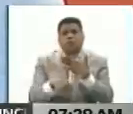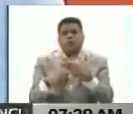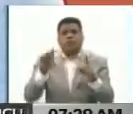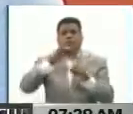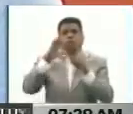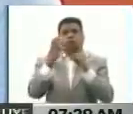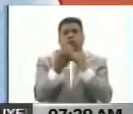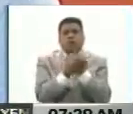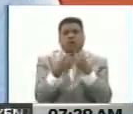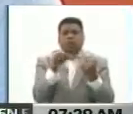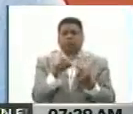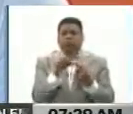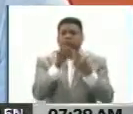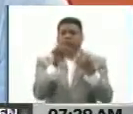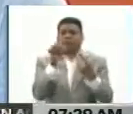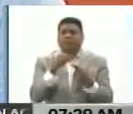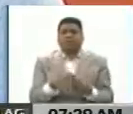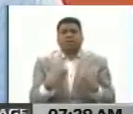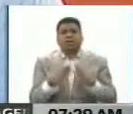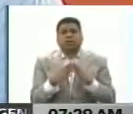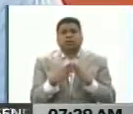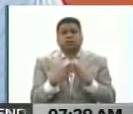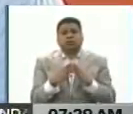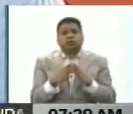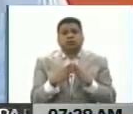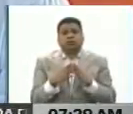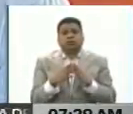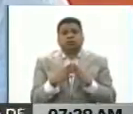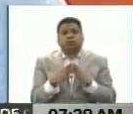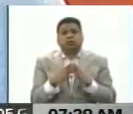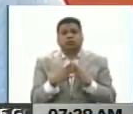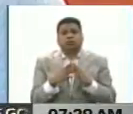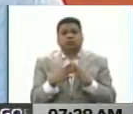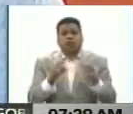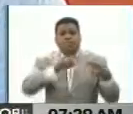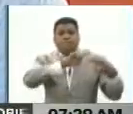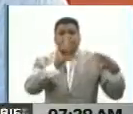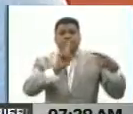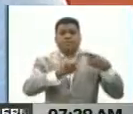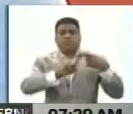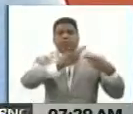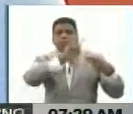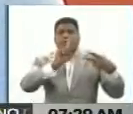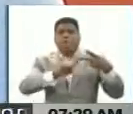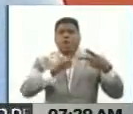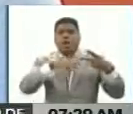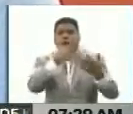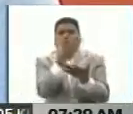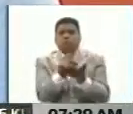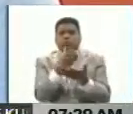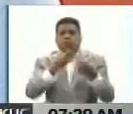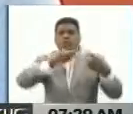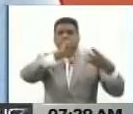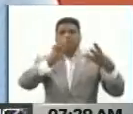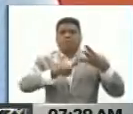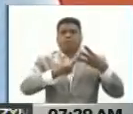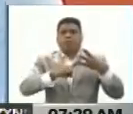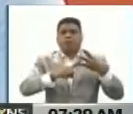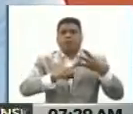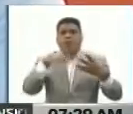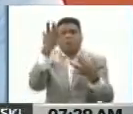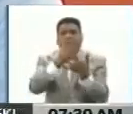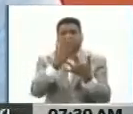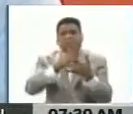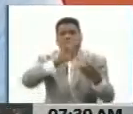estratégico de toda la región occidental, que luego se va a enlazar con la región oriental, con los llanos, con el centro y con la región guayana, para